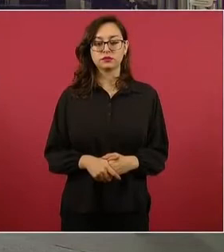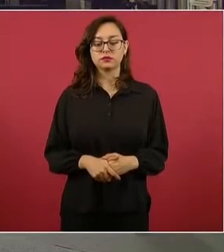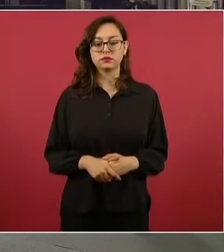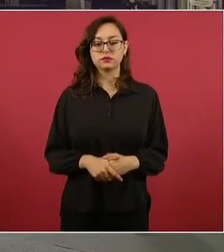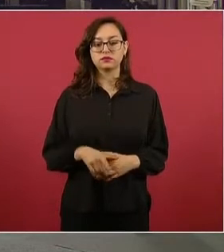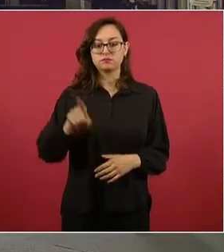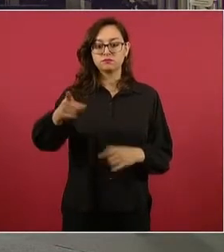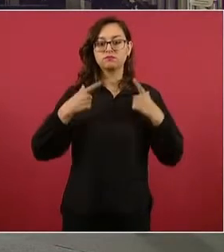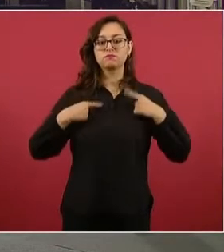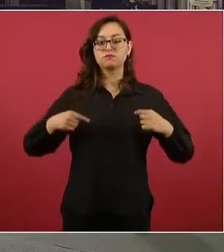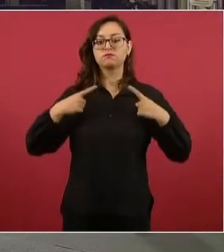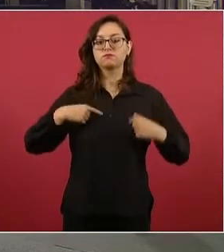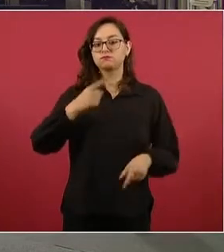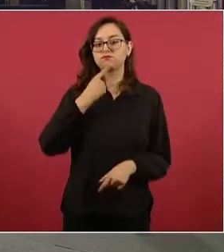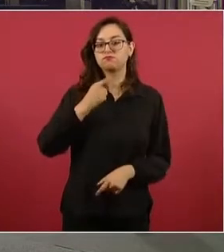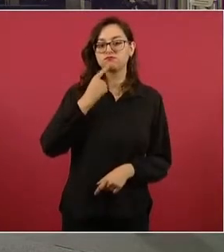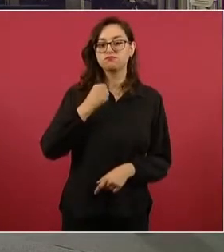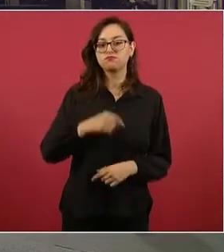camisa roja.